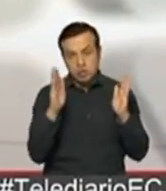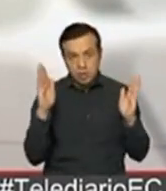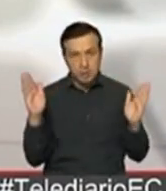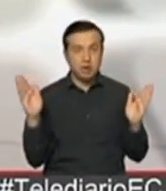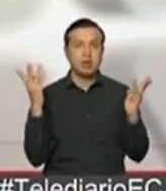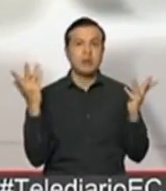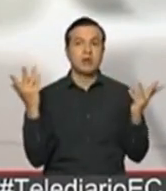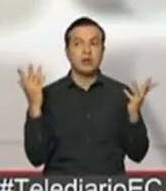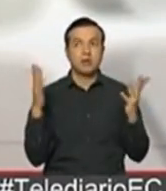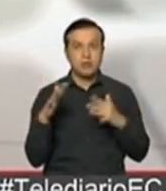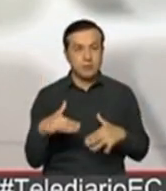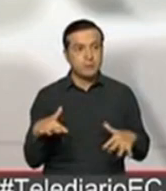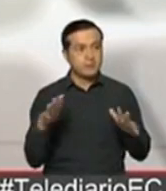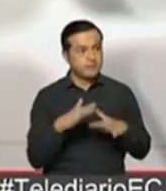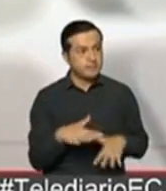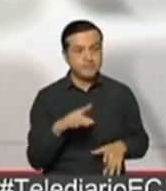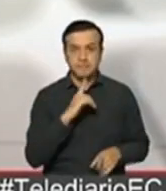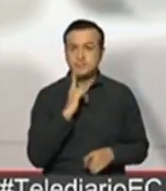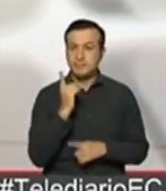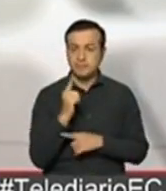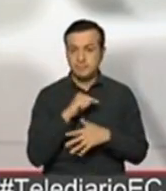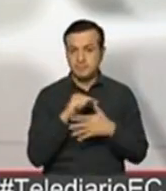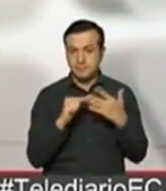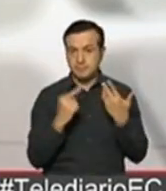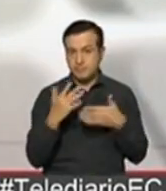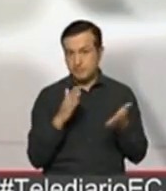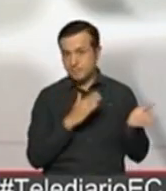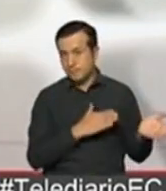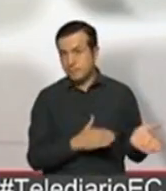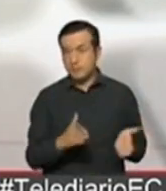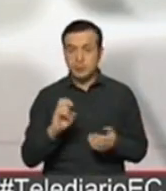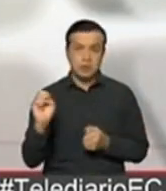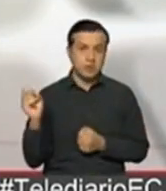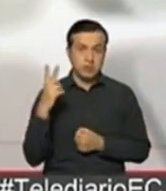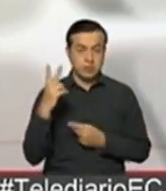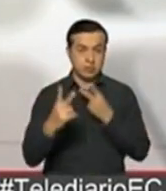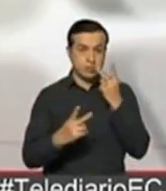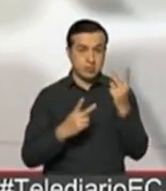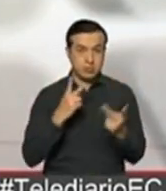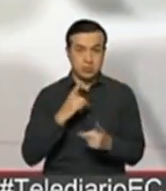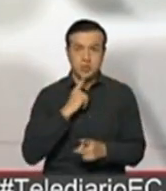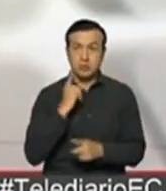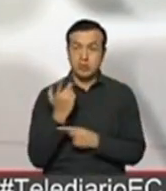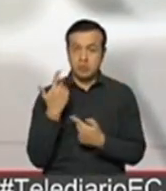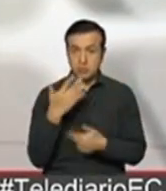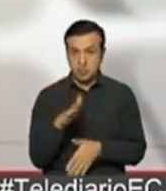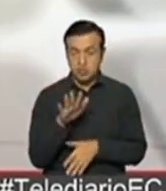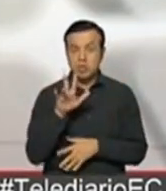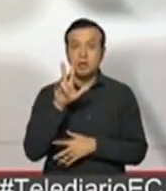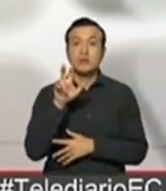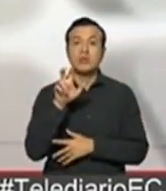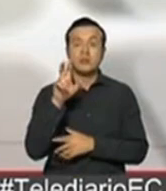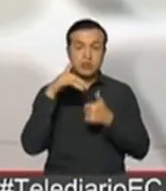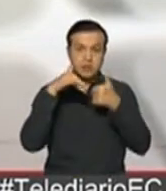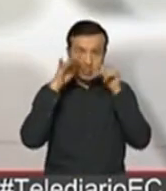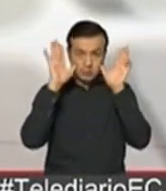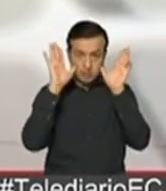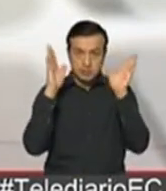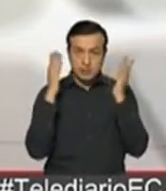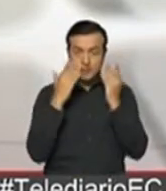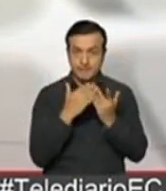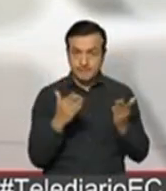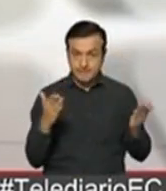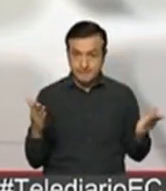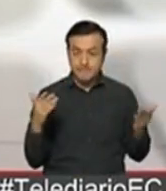desarrollándose el bienestar estudiantil etcétera y una segunda visita que concluyó el 13 de diciembre por parte